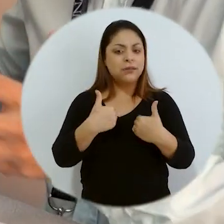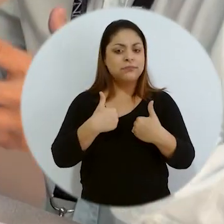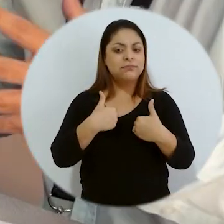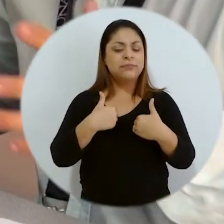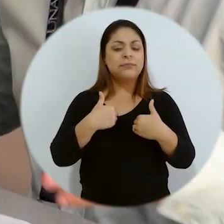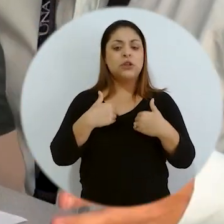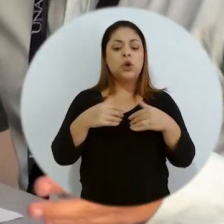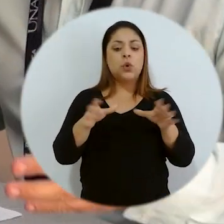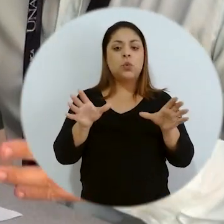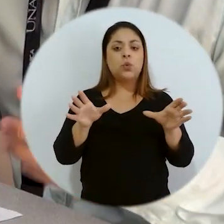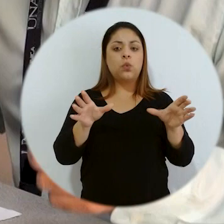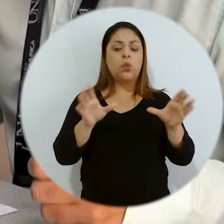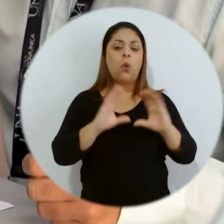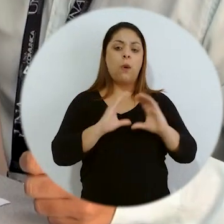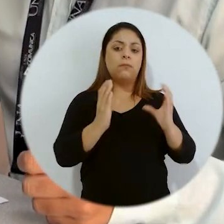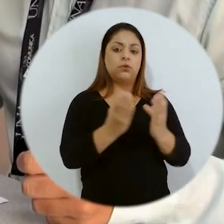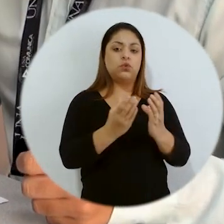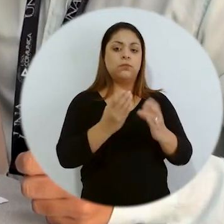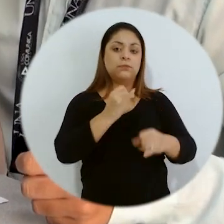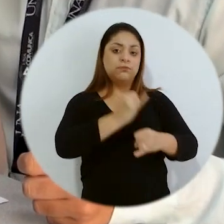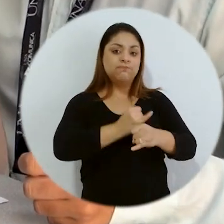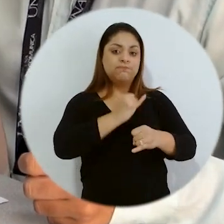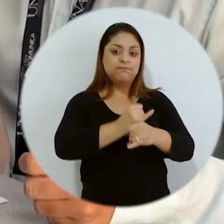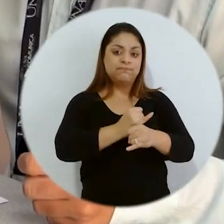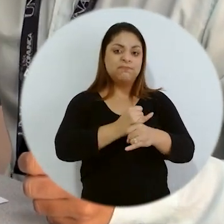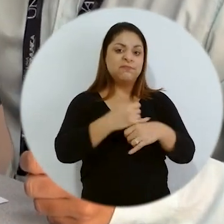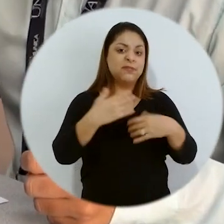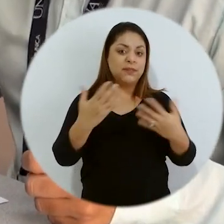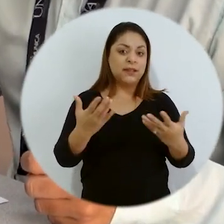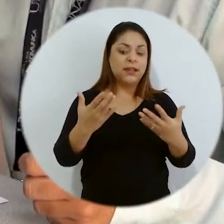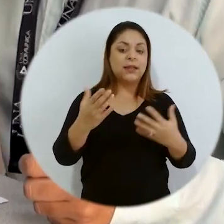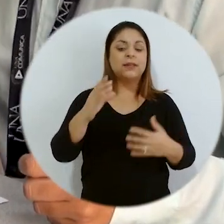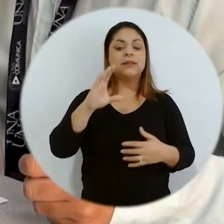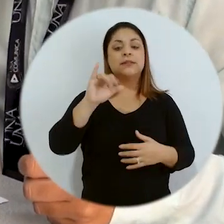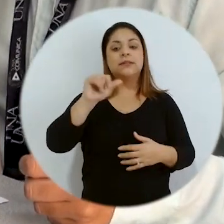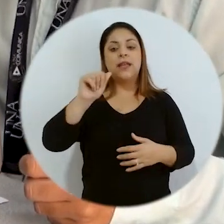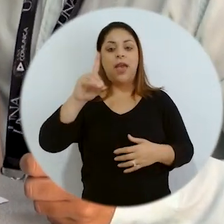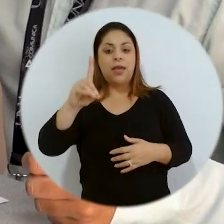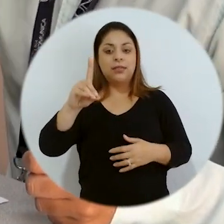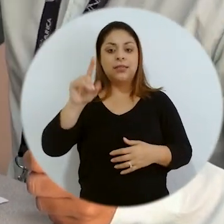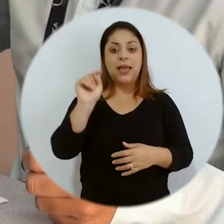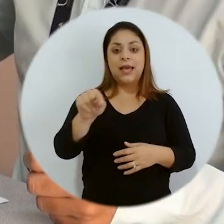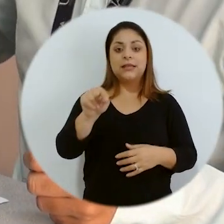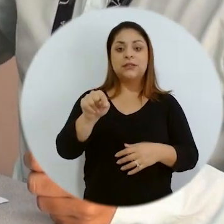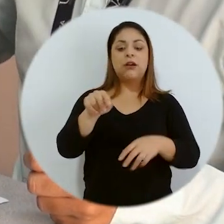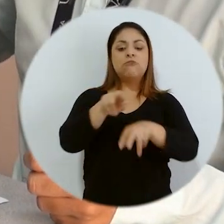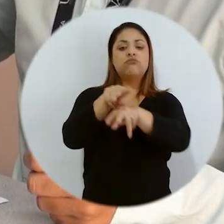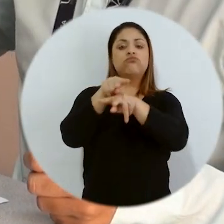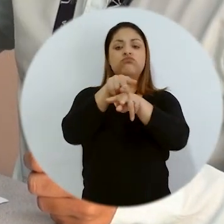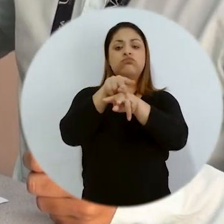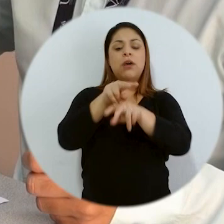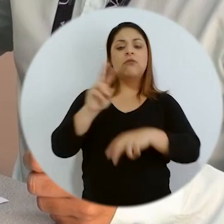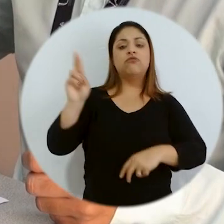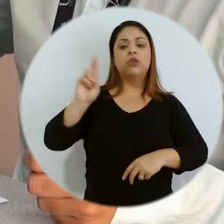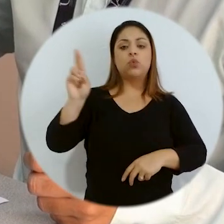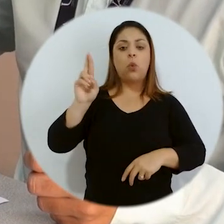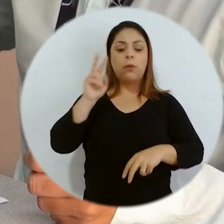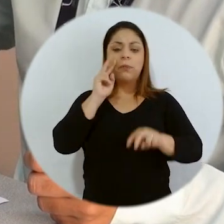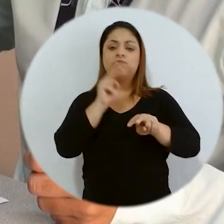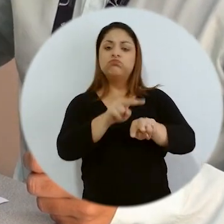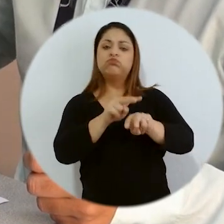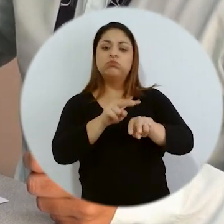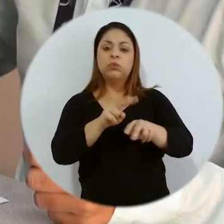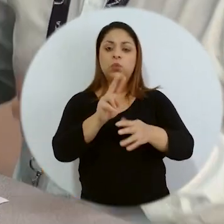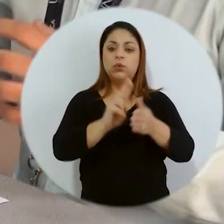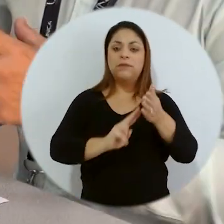comisión institucional, ciertamente de accesibilidad y discapacidad, el CIAD, que es el ente rector a nivel de la universidad